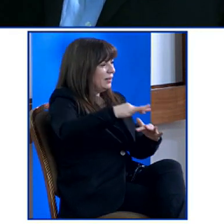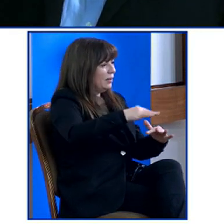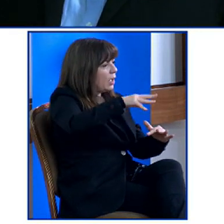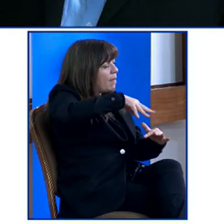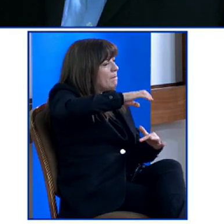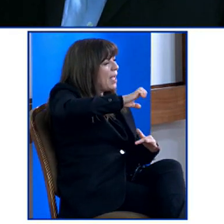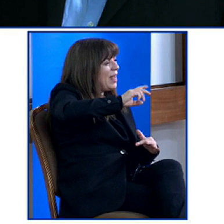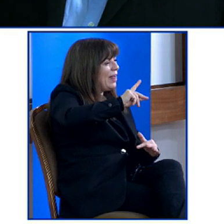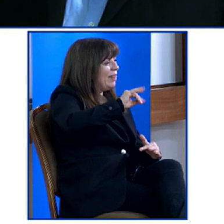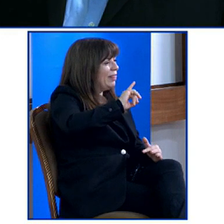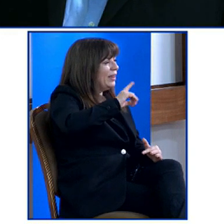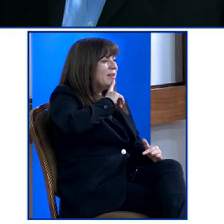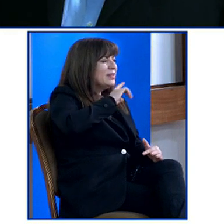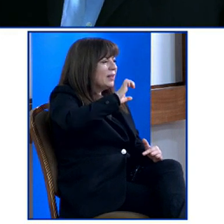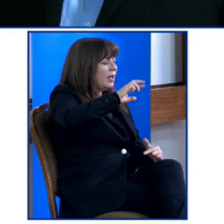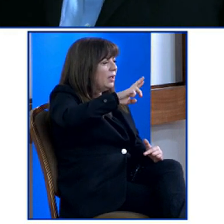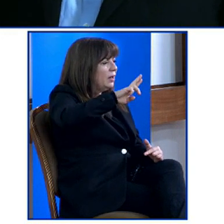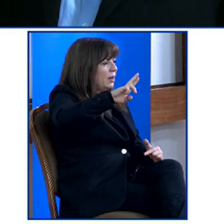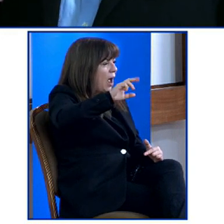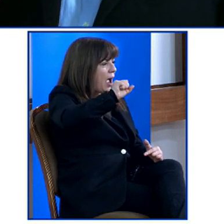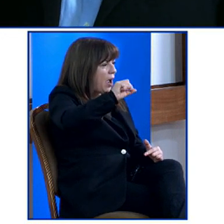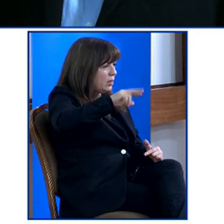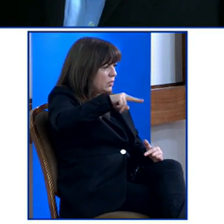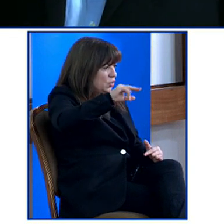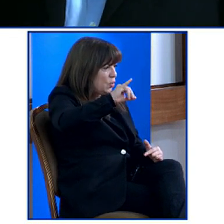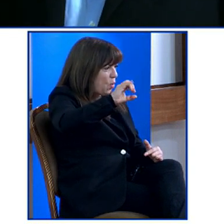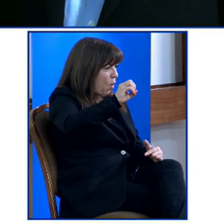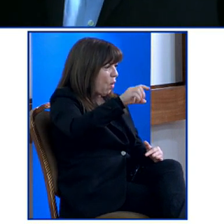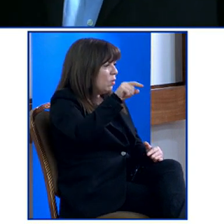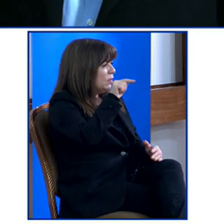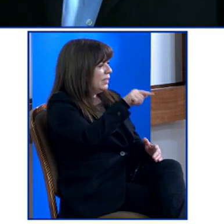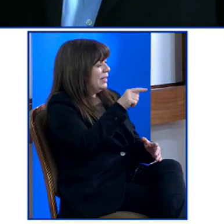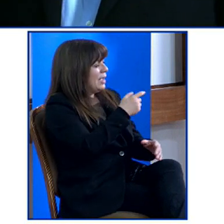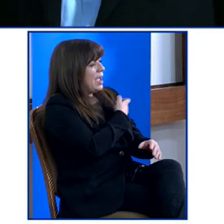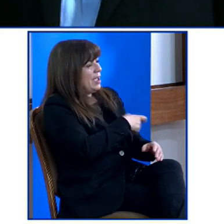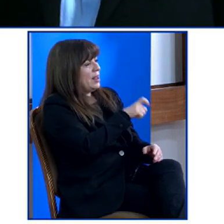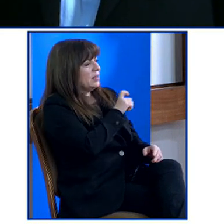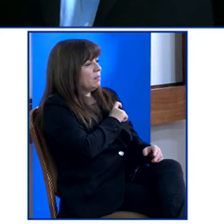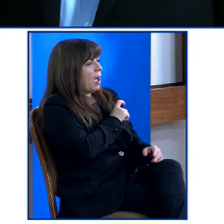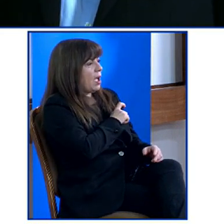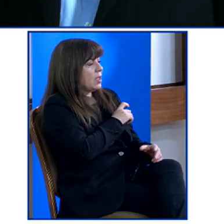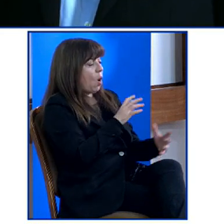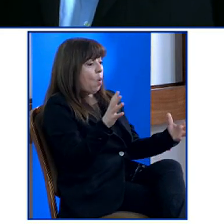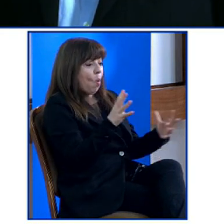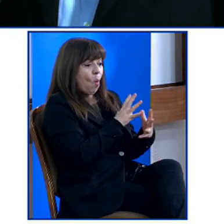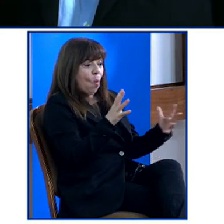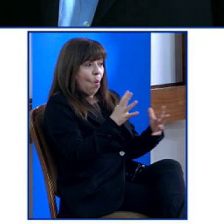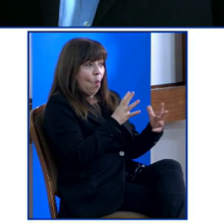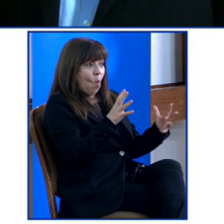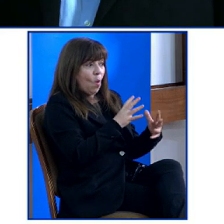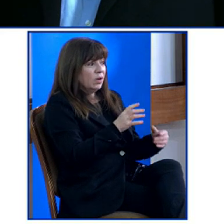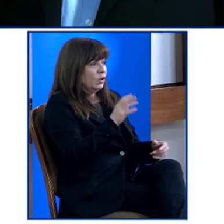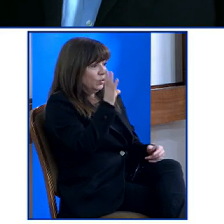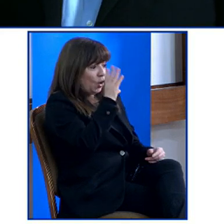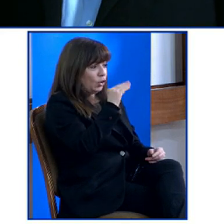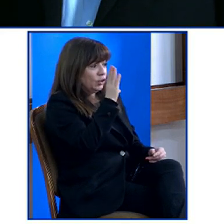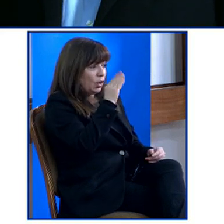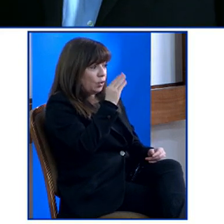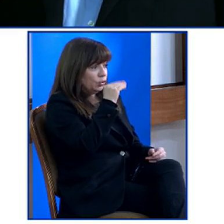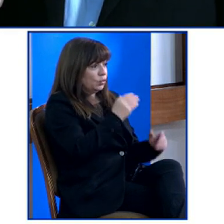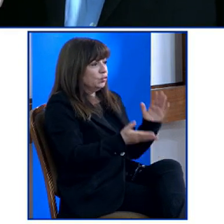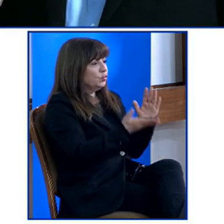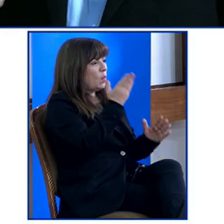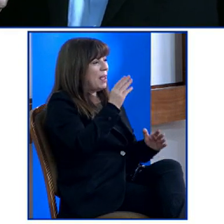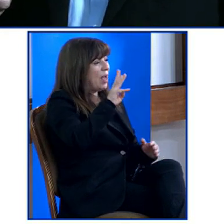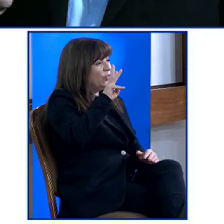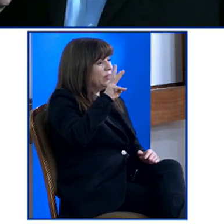Este año hemos batido el número en España, hemos batido el récord del número de noches que han superado los